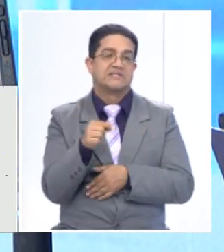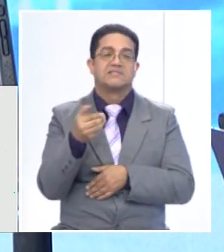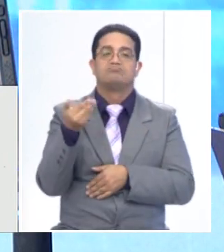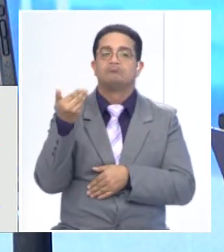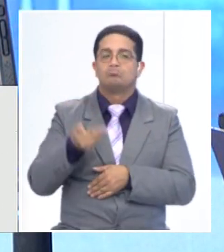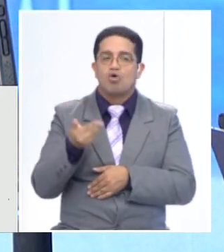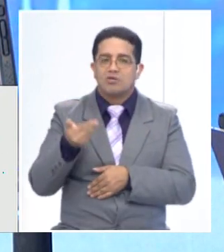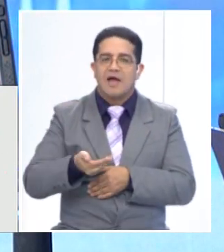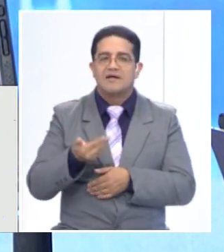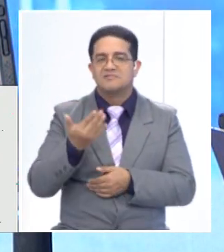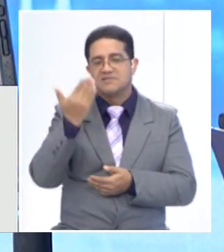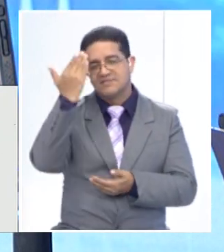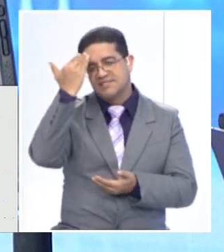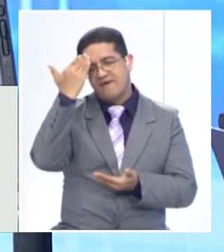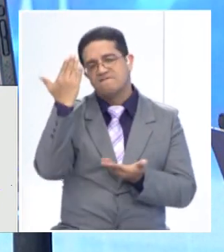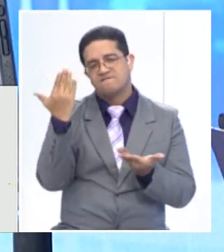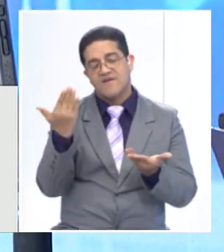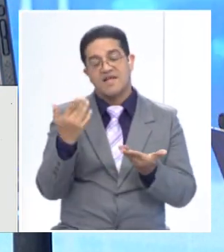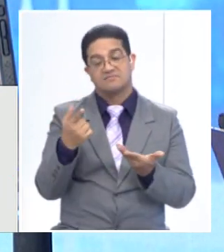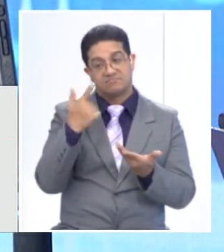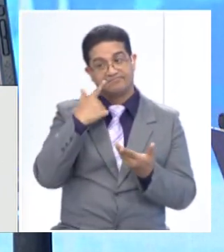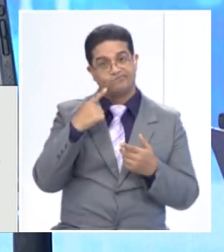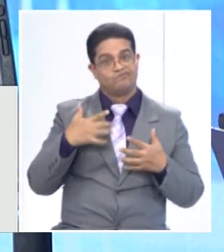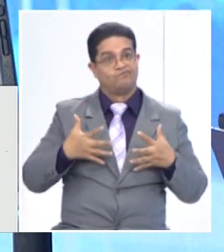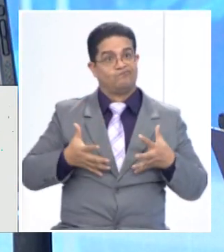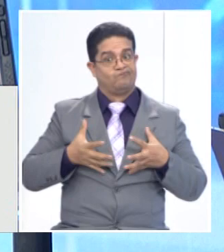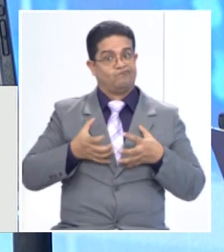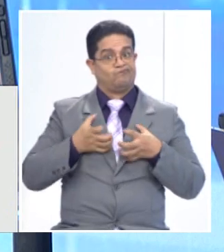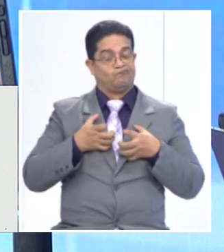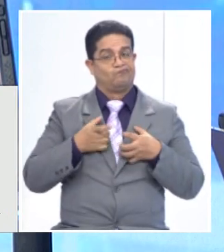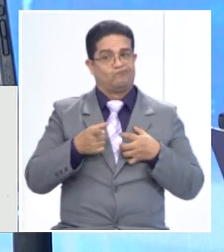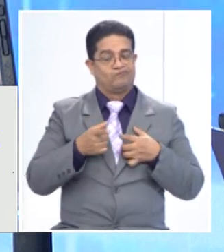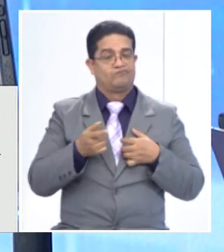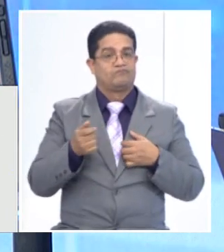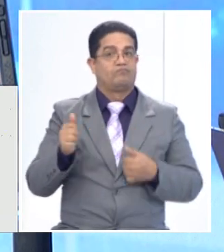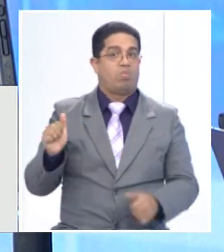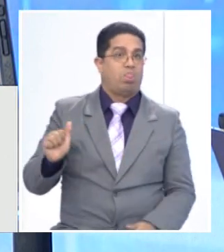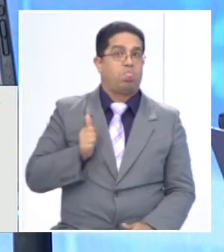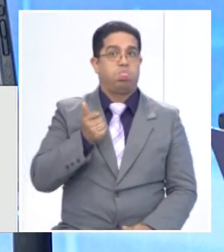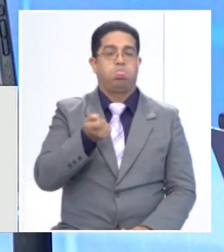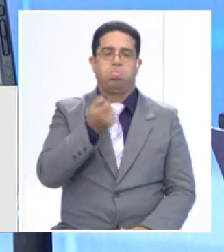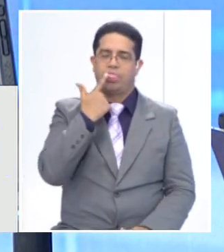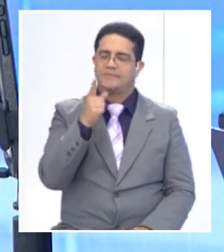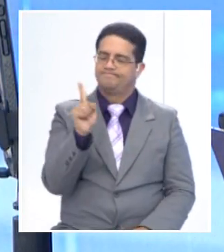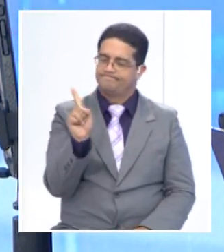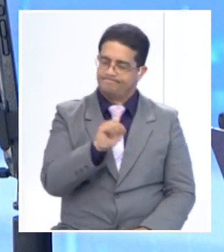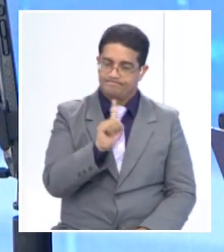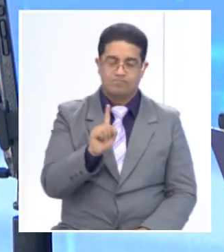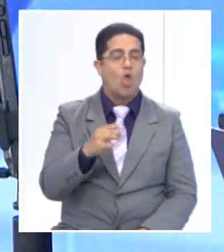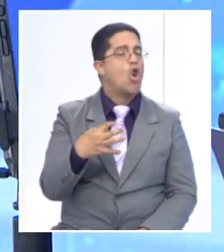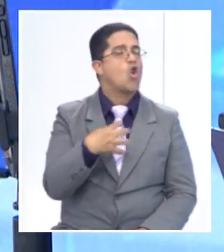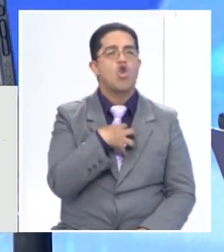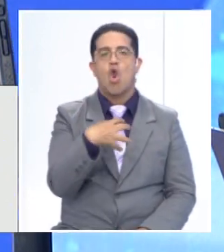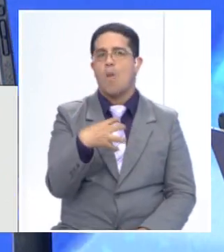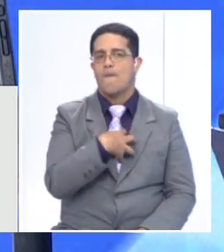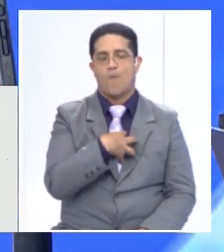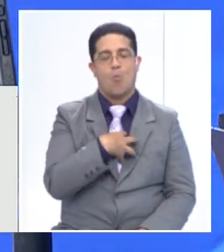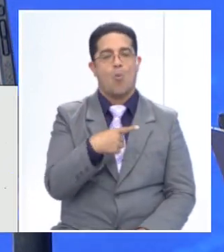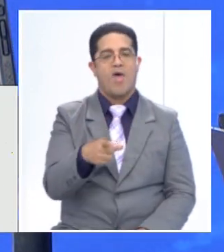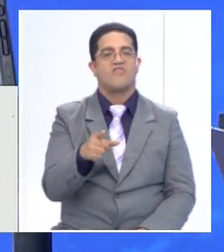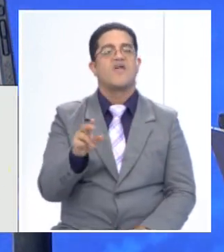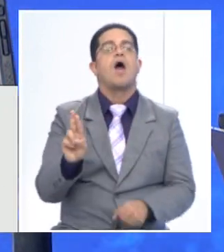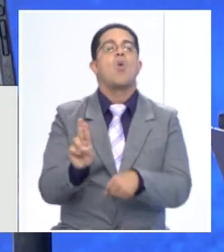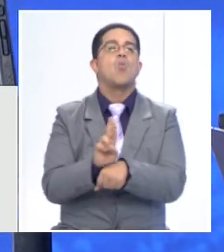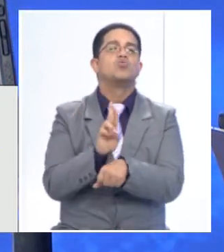importancia saber que si la neumonía es viral, el tratamiento antibiótico no está indicado. No podemos